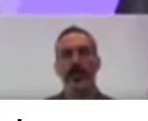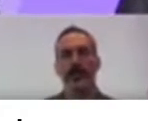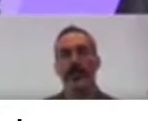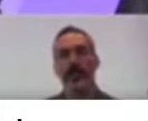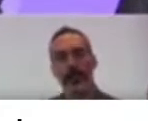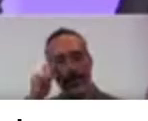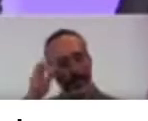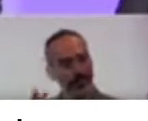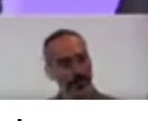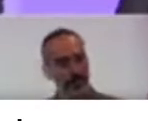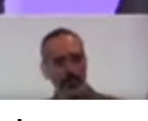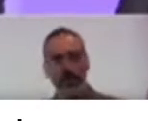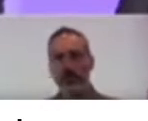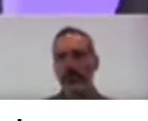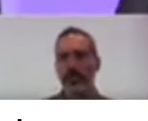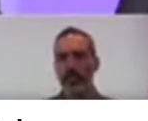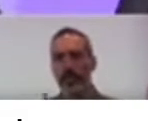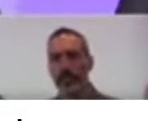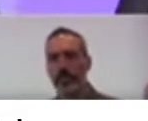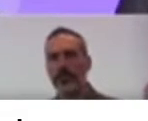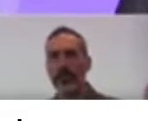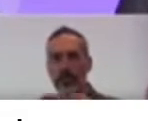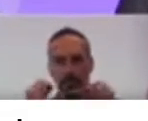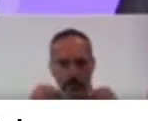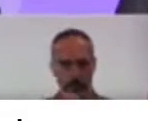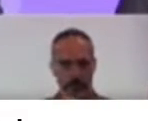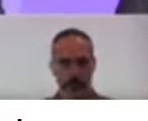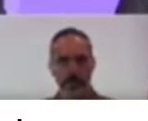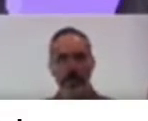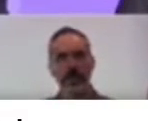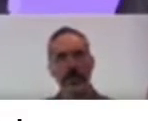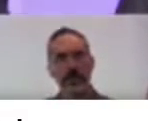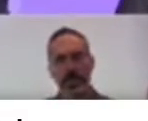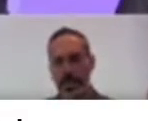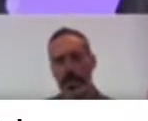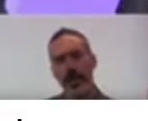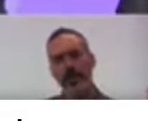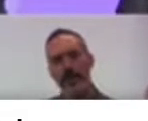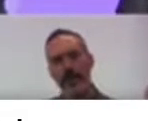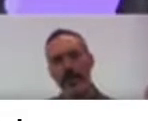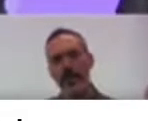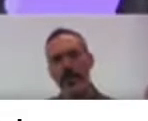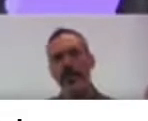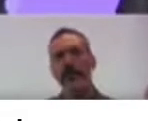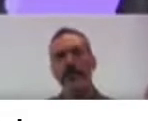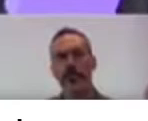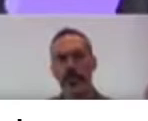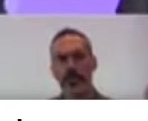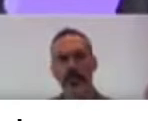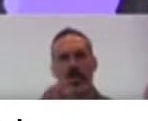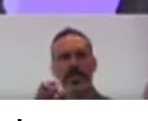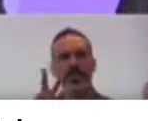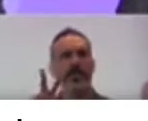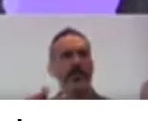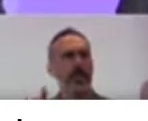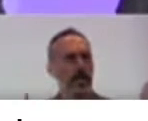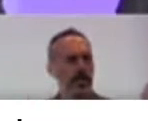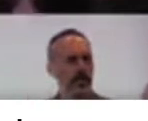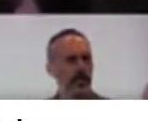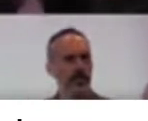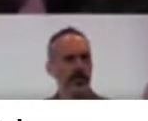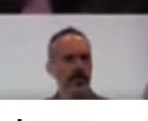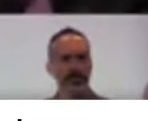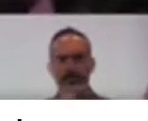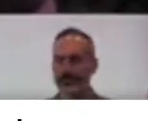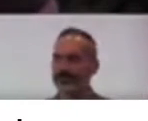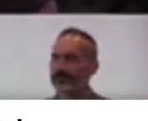de servicios públicos del organismo operador de Limpia, a Protección Civil del Estado y a todas las